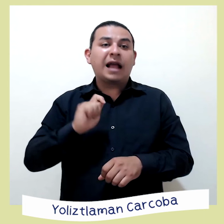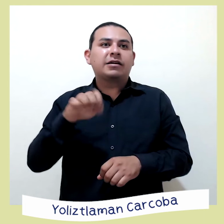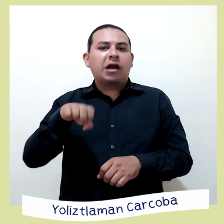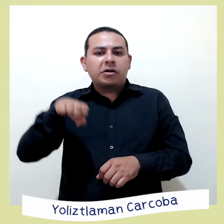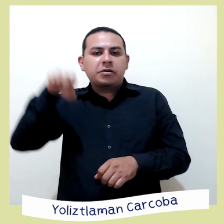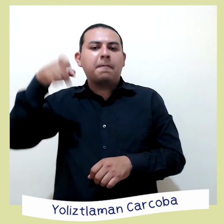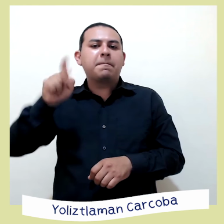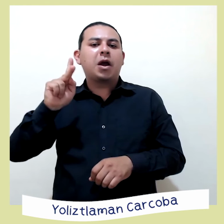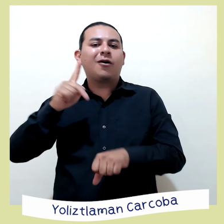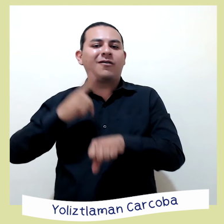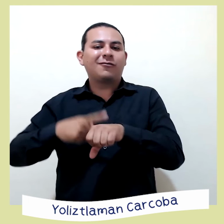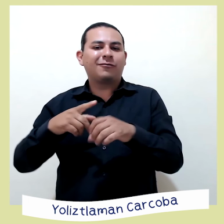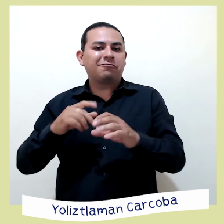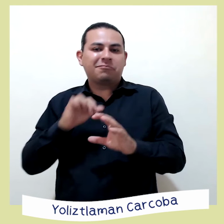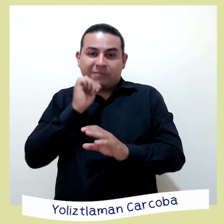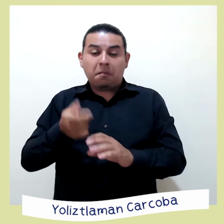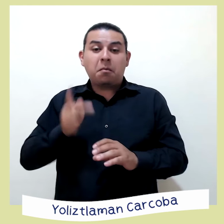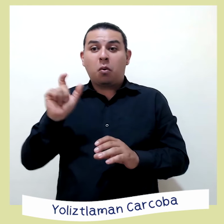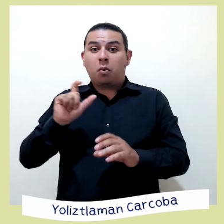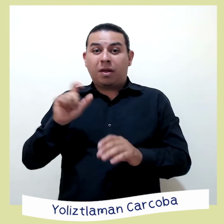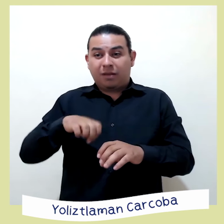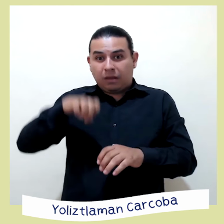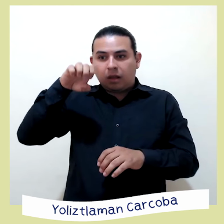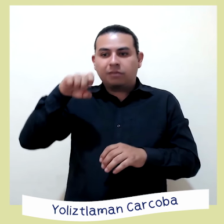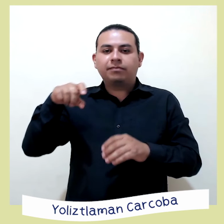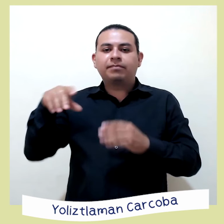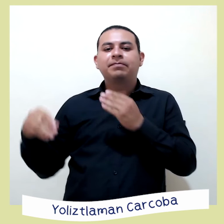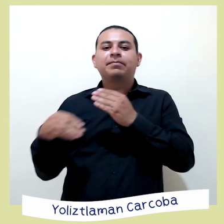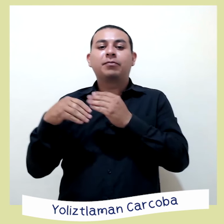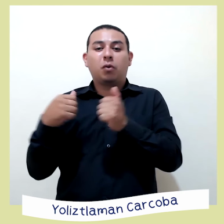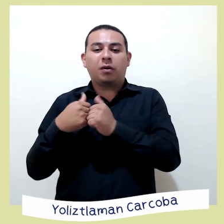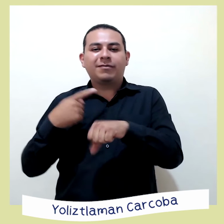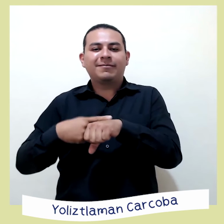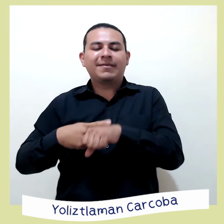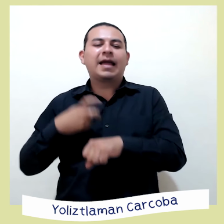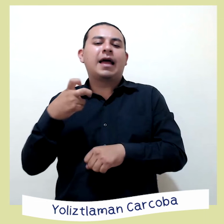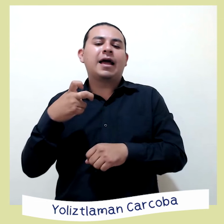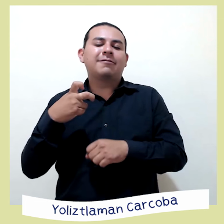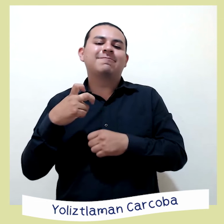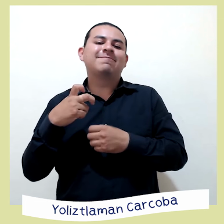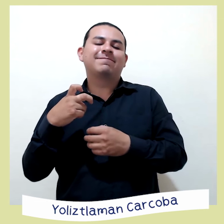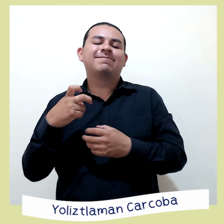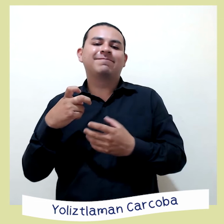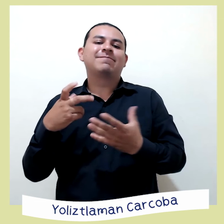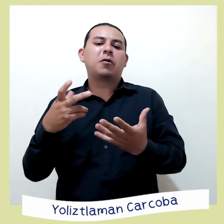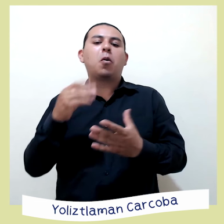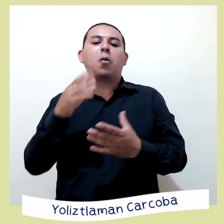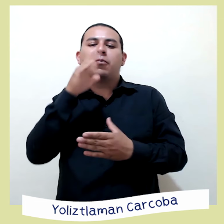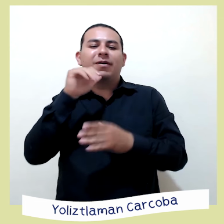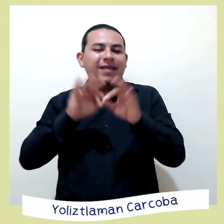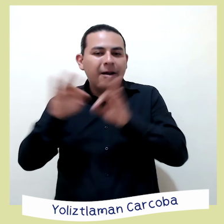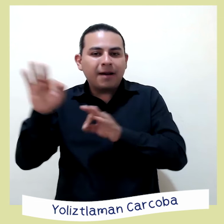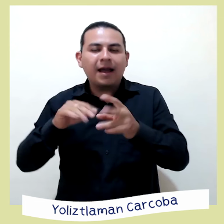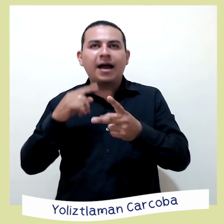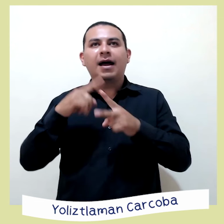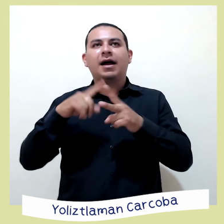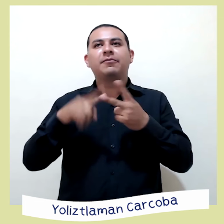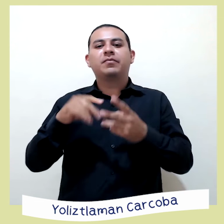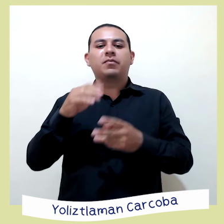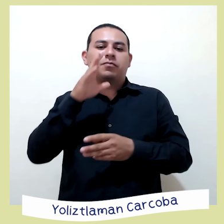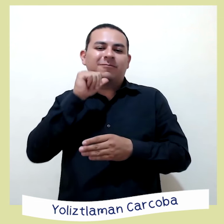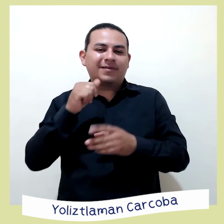al envejecer? Pues no. La enfermedad forma parte de la vida. Y en el grupo de trabajo